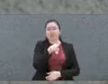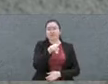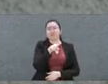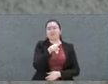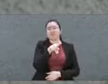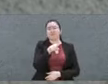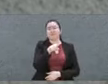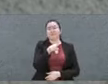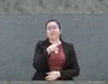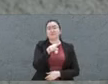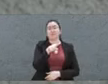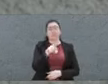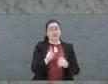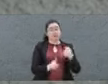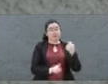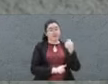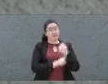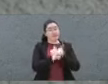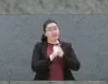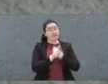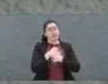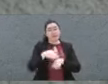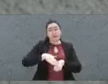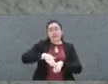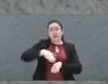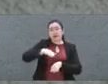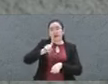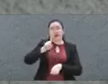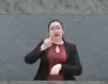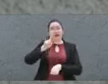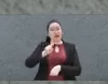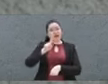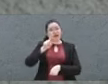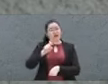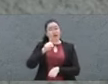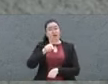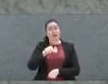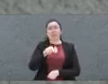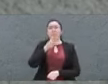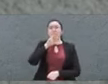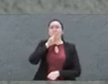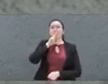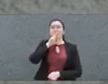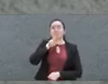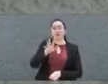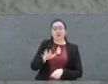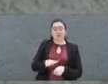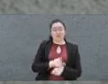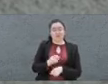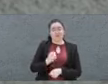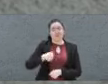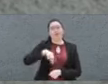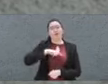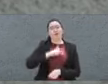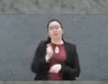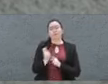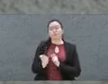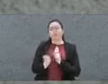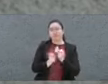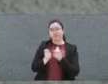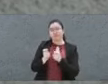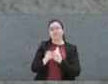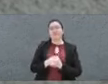todos los problemas relacionados a veces con cobros excesivos de agua va a mejorar también, porque ahora lo operamos directamente nosotros,